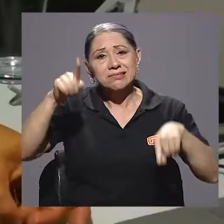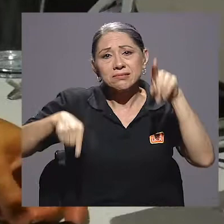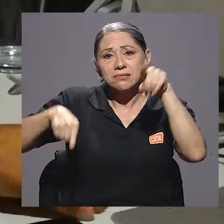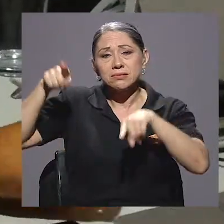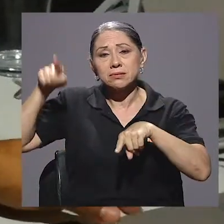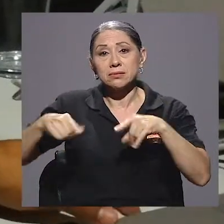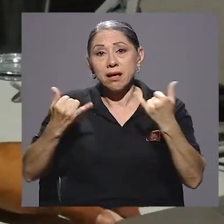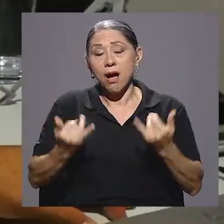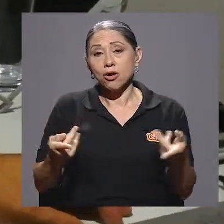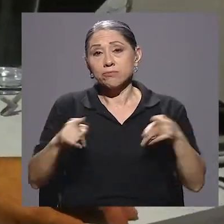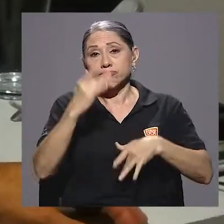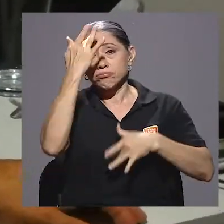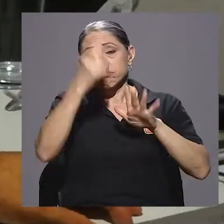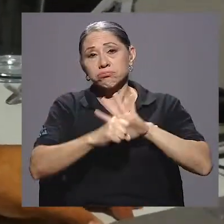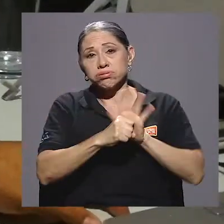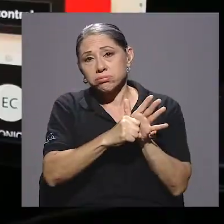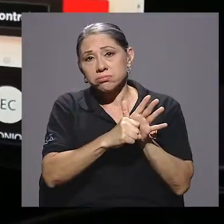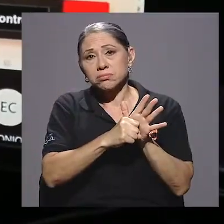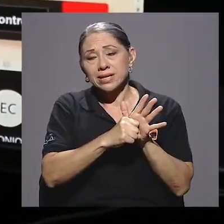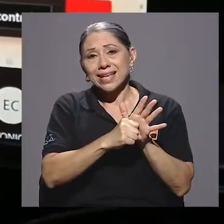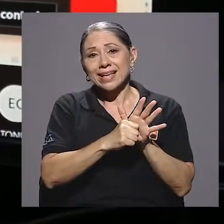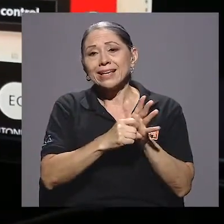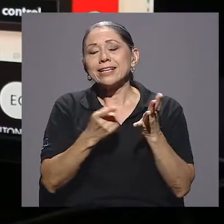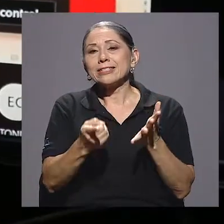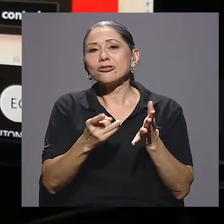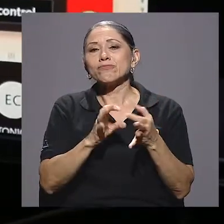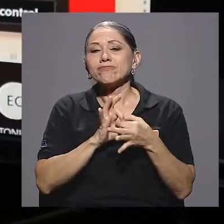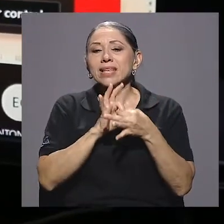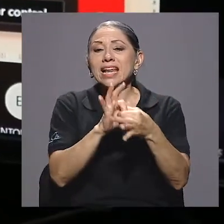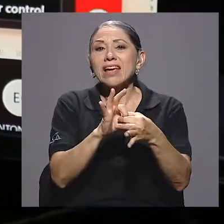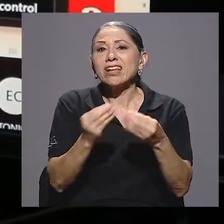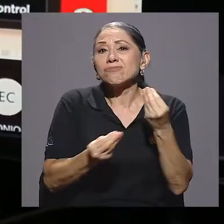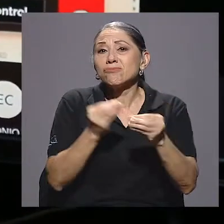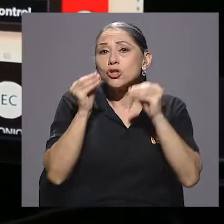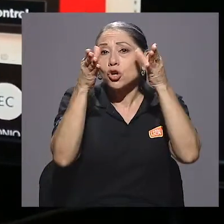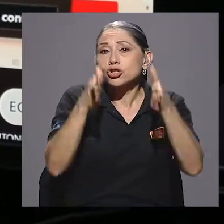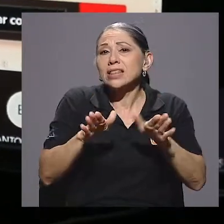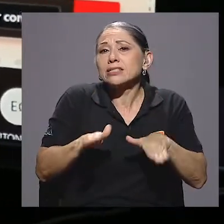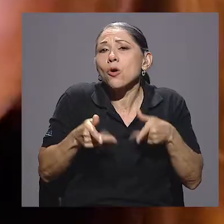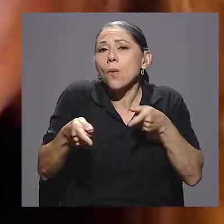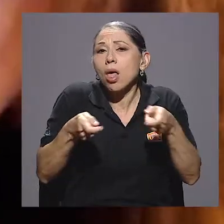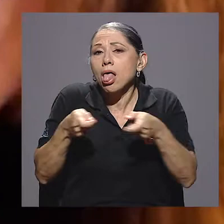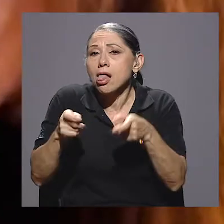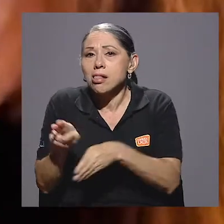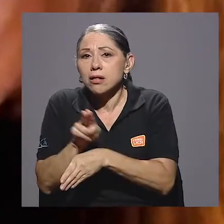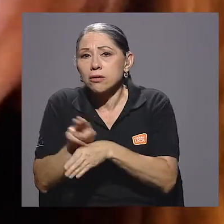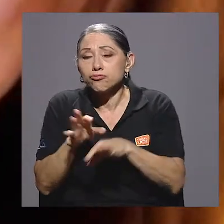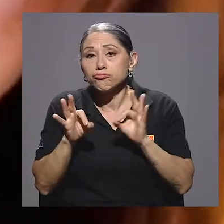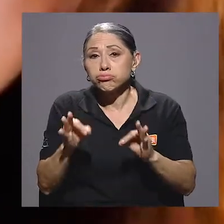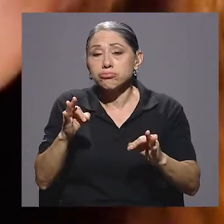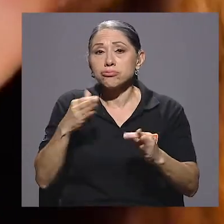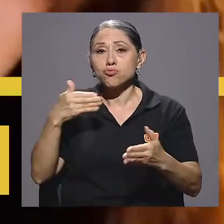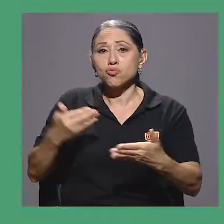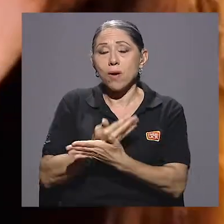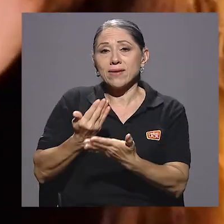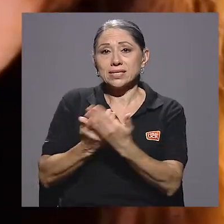la pandemia, que tiene que ver con el acceso o el manejo que los docentes hacen de las nuevas tecnologías,